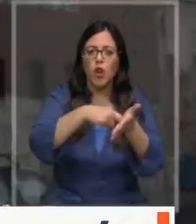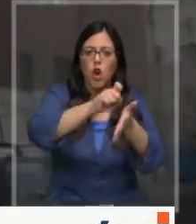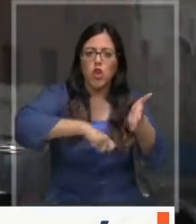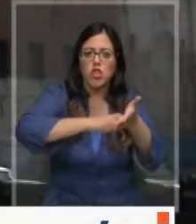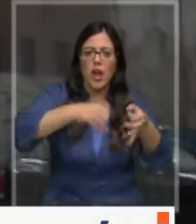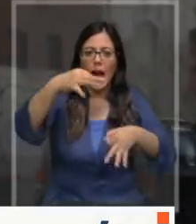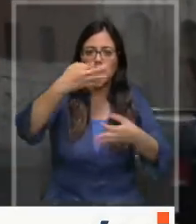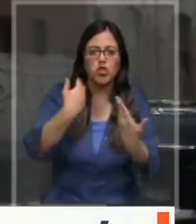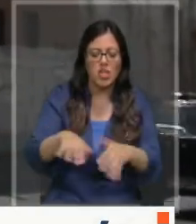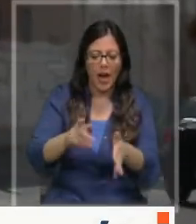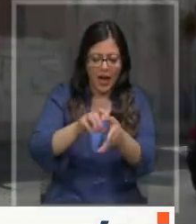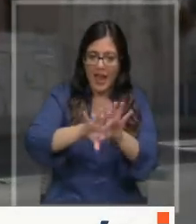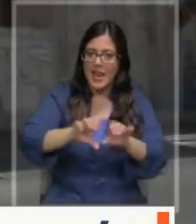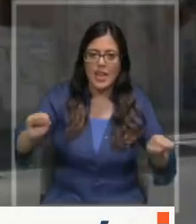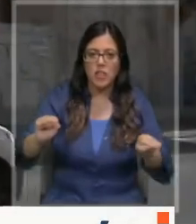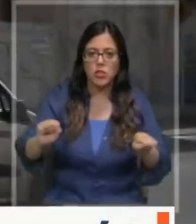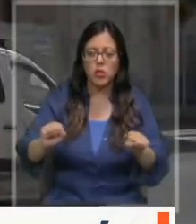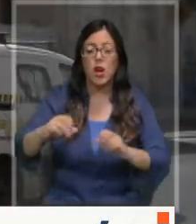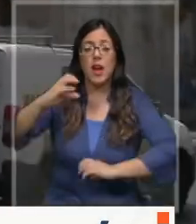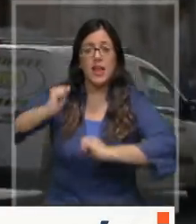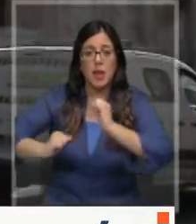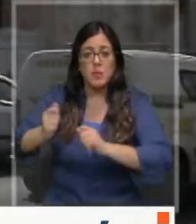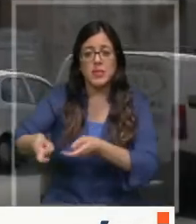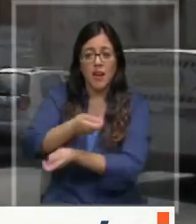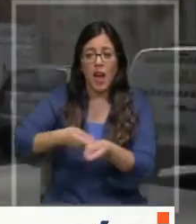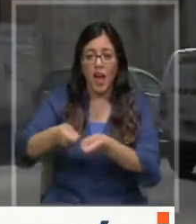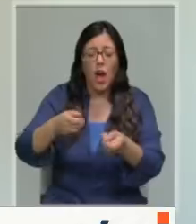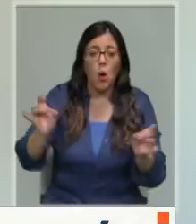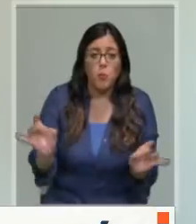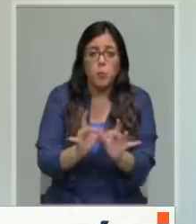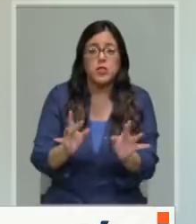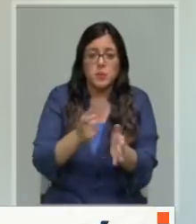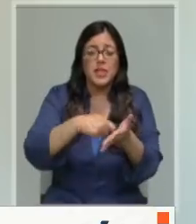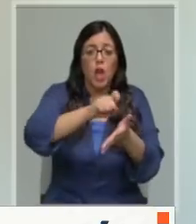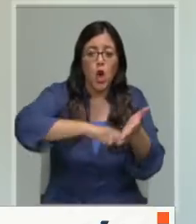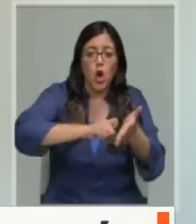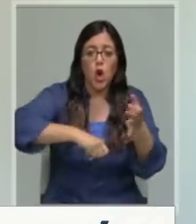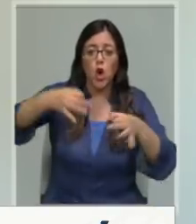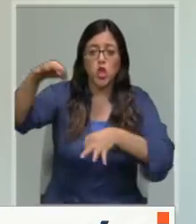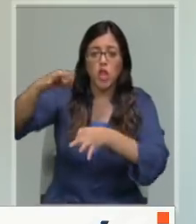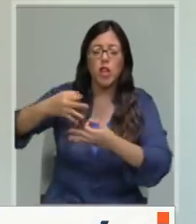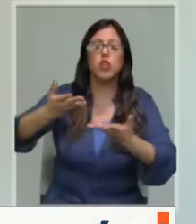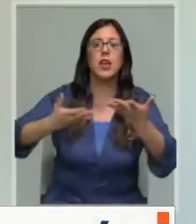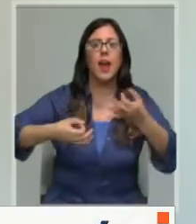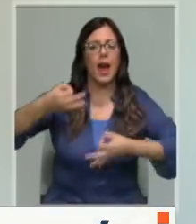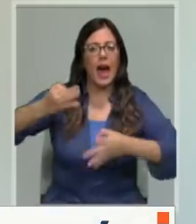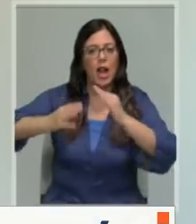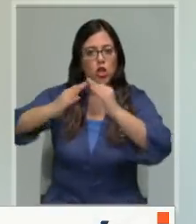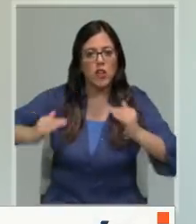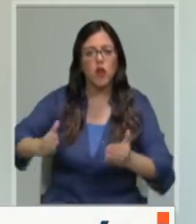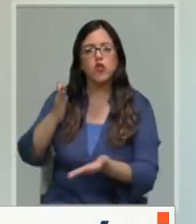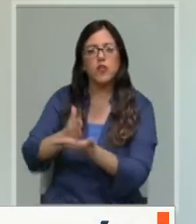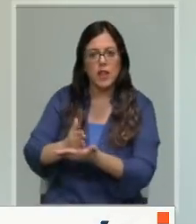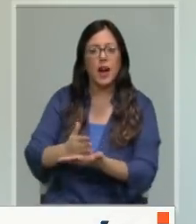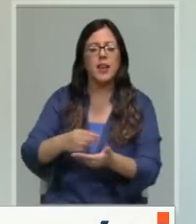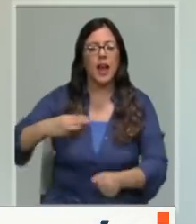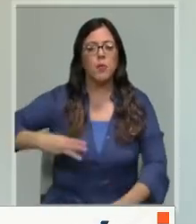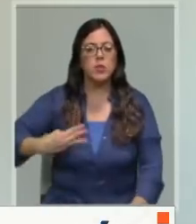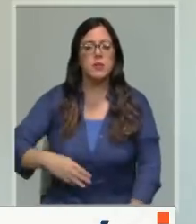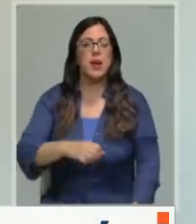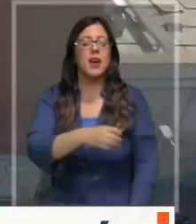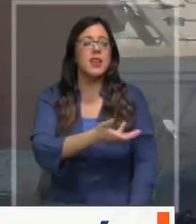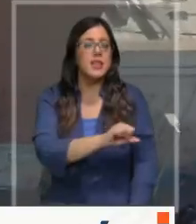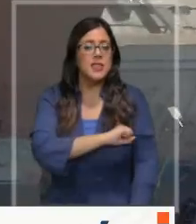cuando está todo firmado. La empresa vendedora podría llevar el contrato a los tribunales y obligar a la Municipalidad de Santiago a cumplirlo